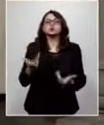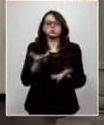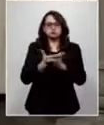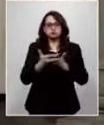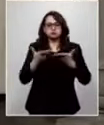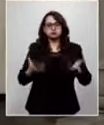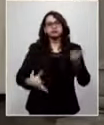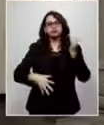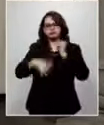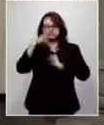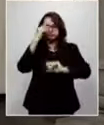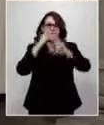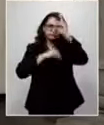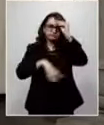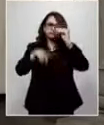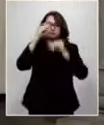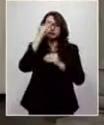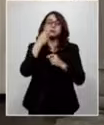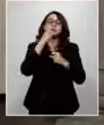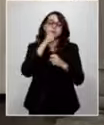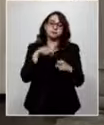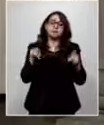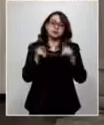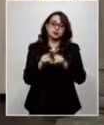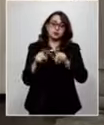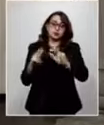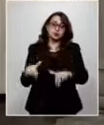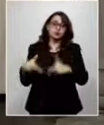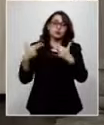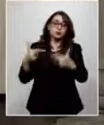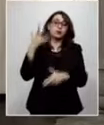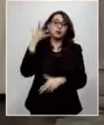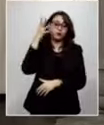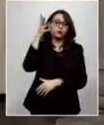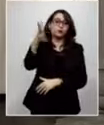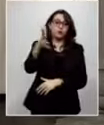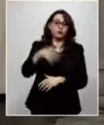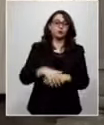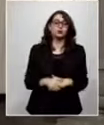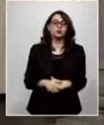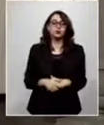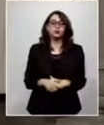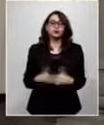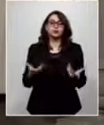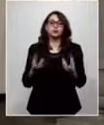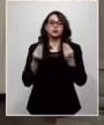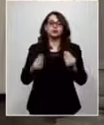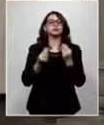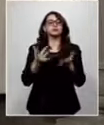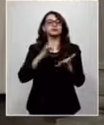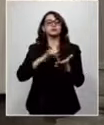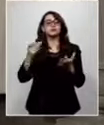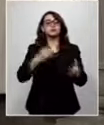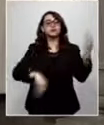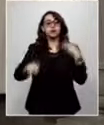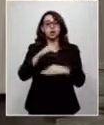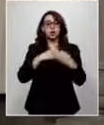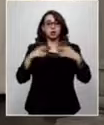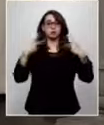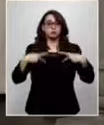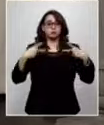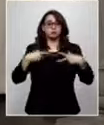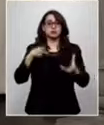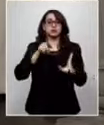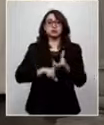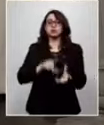también, aprendizaje y por supuesto una gran herencia para los que vienen detrás de nosotros. Muchísimas gracias a todos los integrantes de la